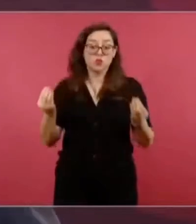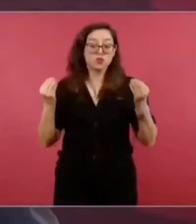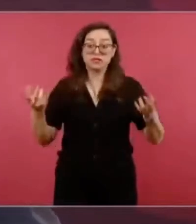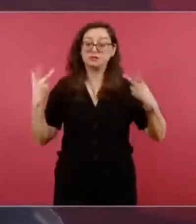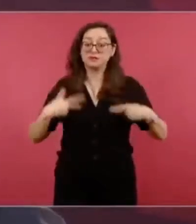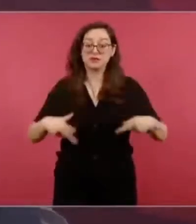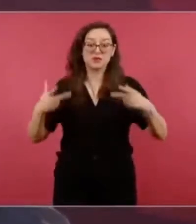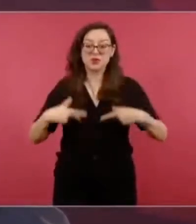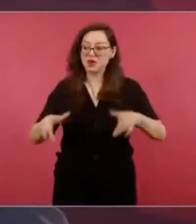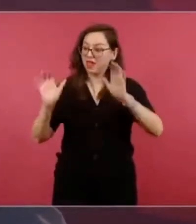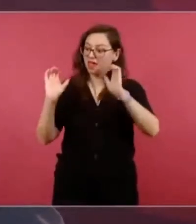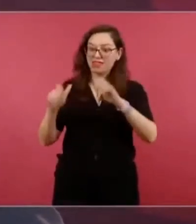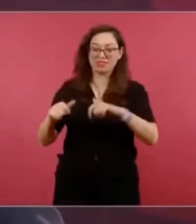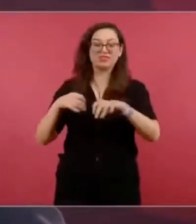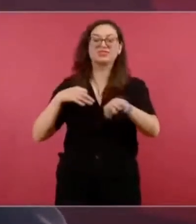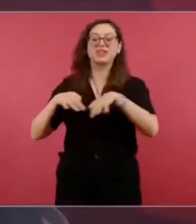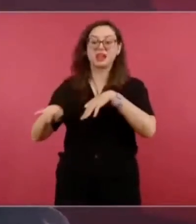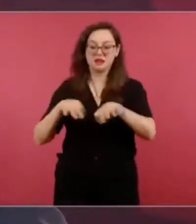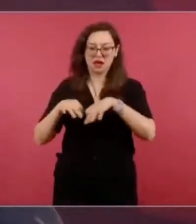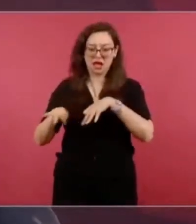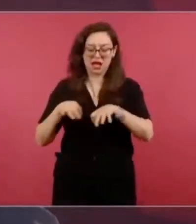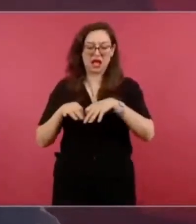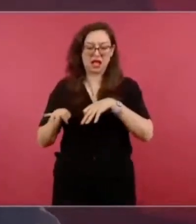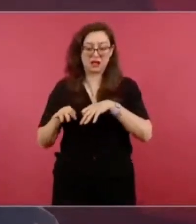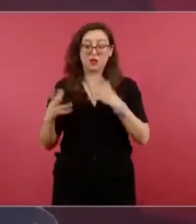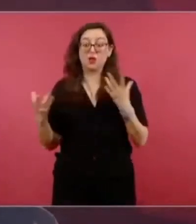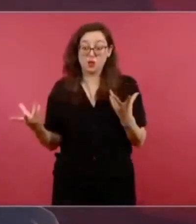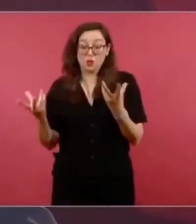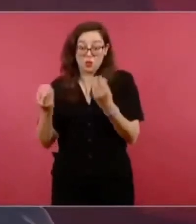están trabajando con los ingenieros